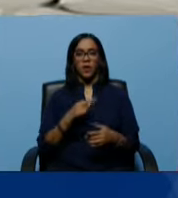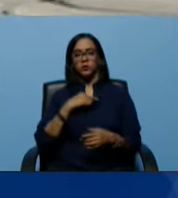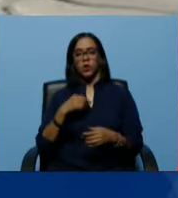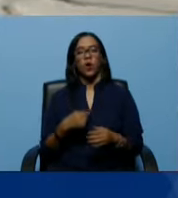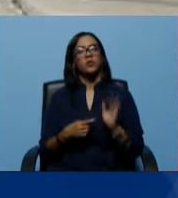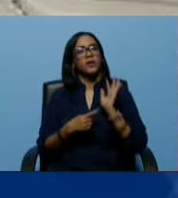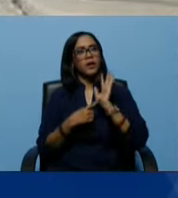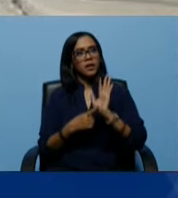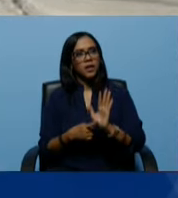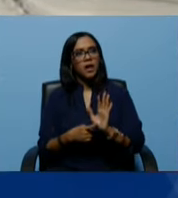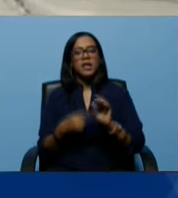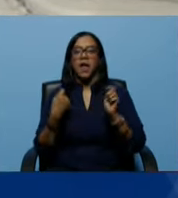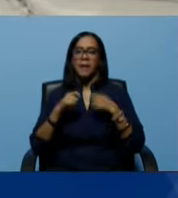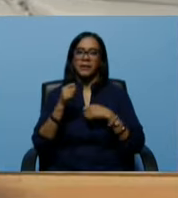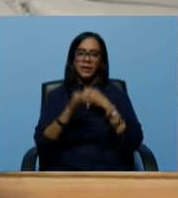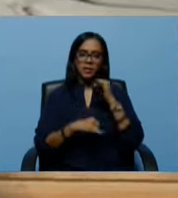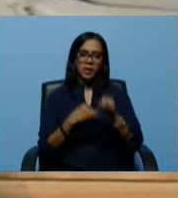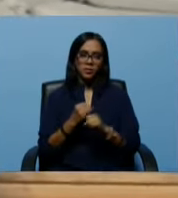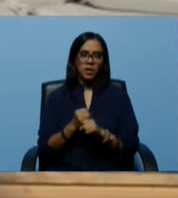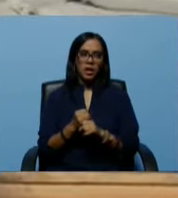y el desafío de exportar.